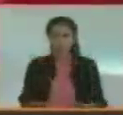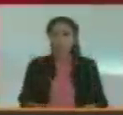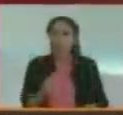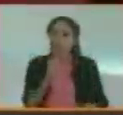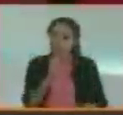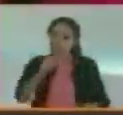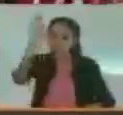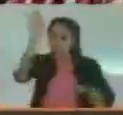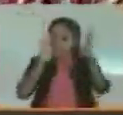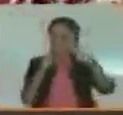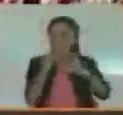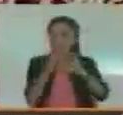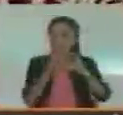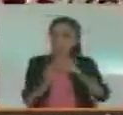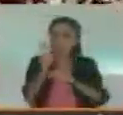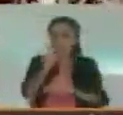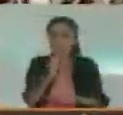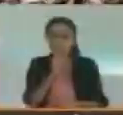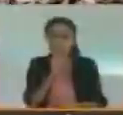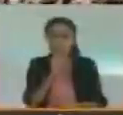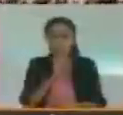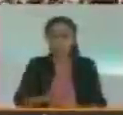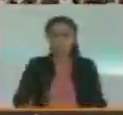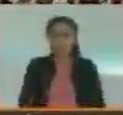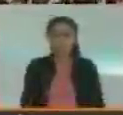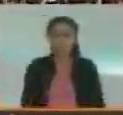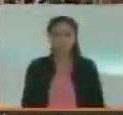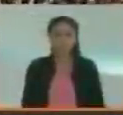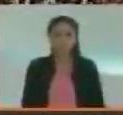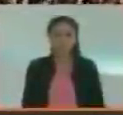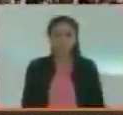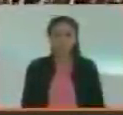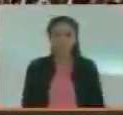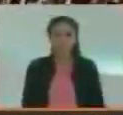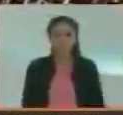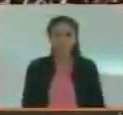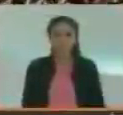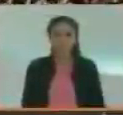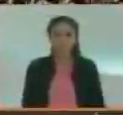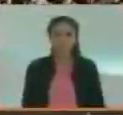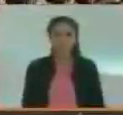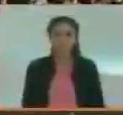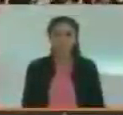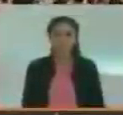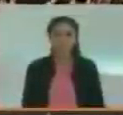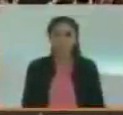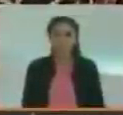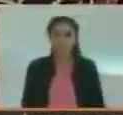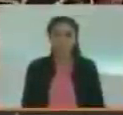tienen carné de la patria. Bueno,